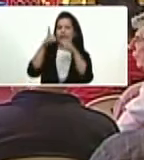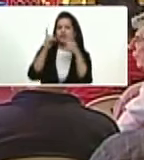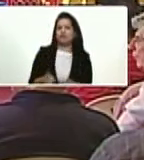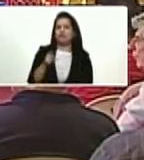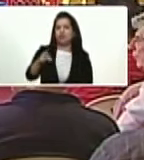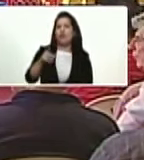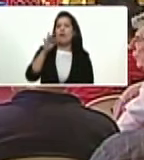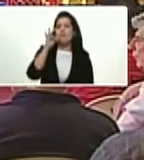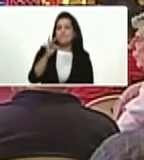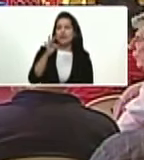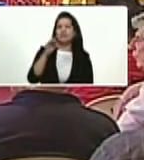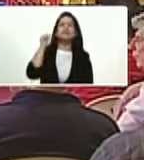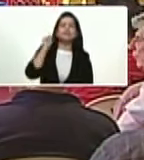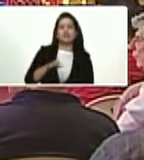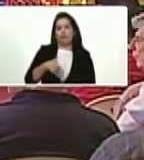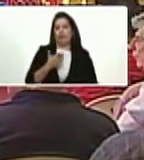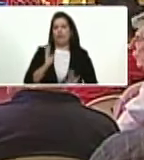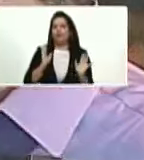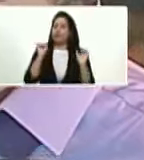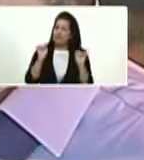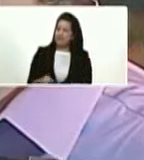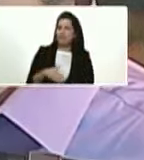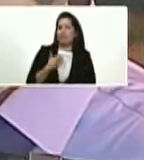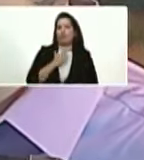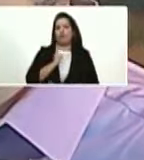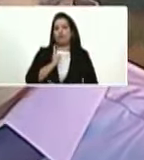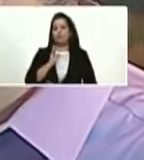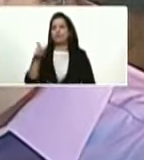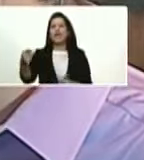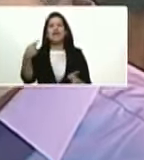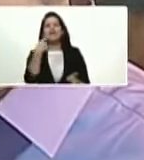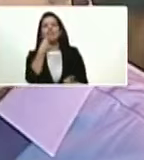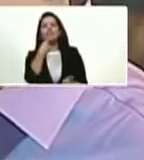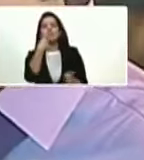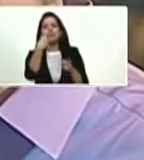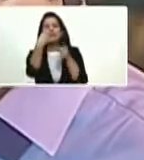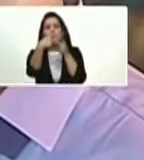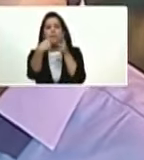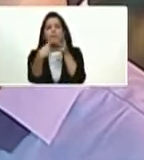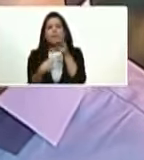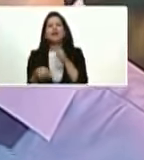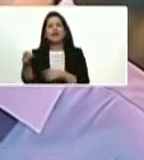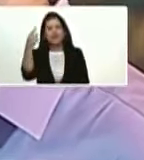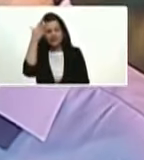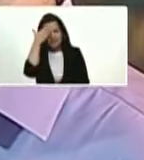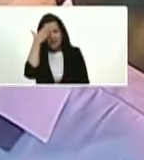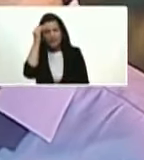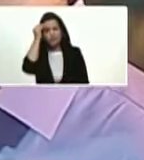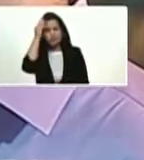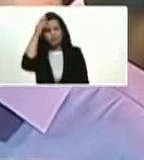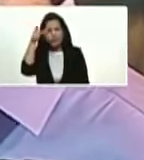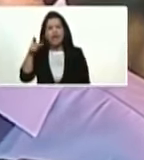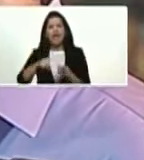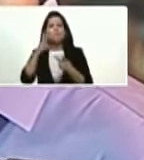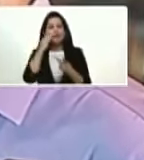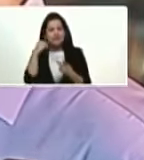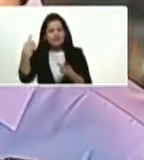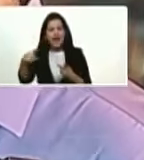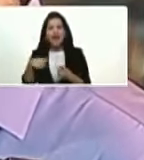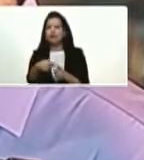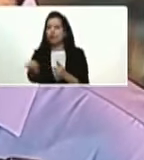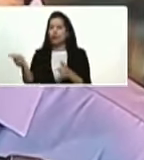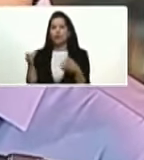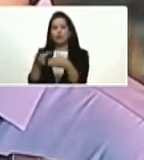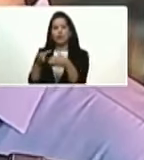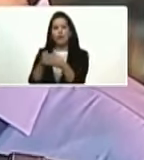y es posible. Es decir, cuando estamos hablando, cuando ella habla de lo que habla, sabiendo lo que sabe, ella y sus compañeros, está